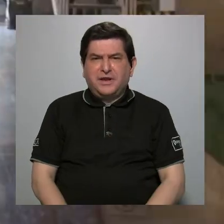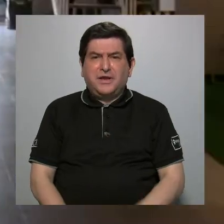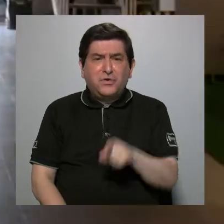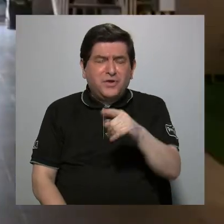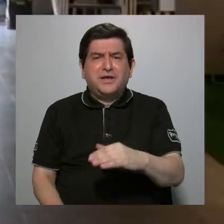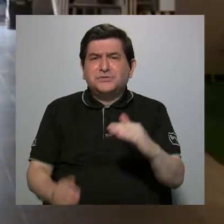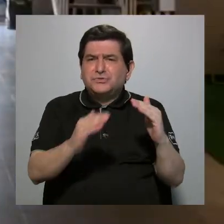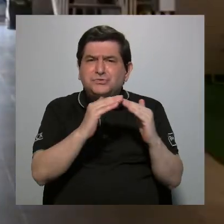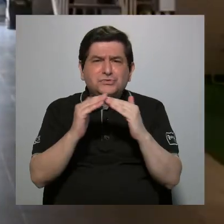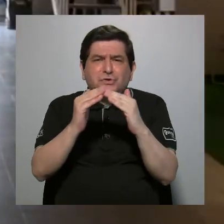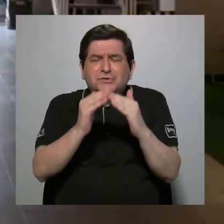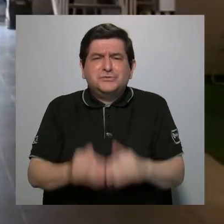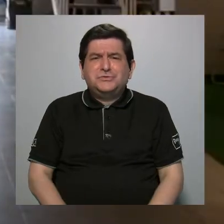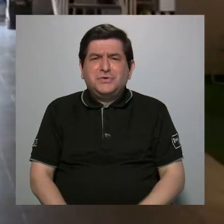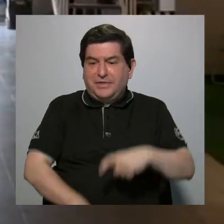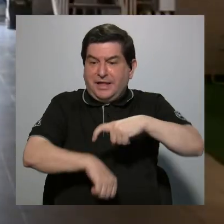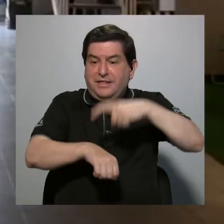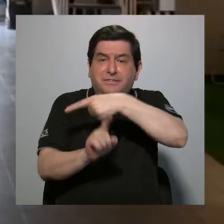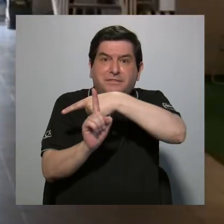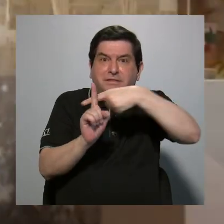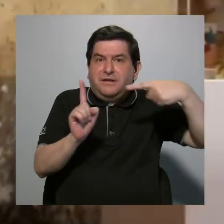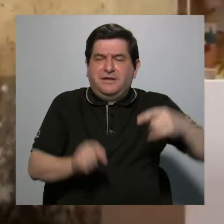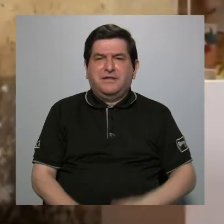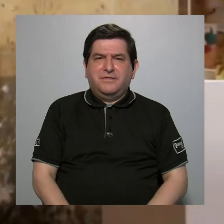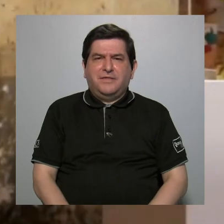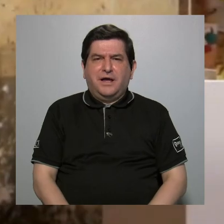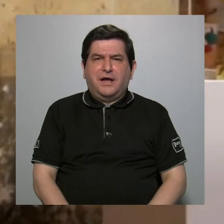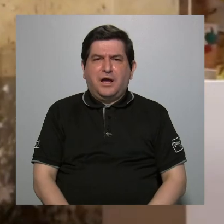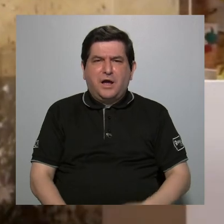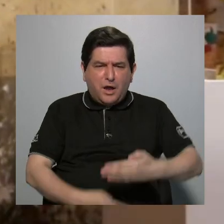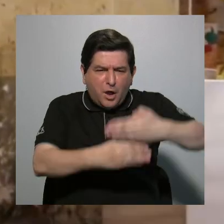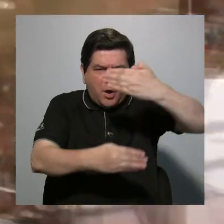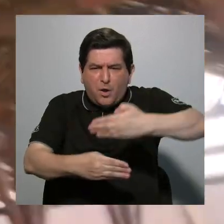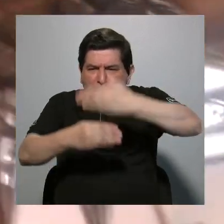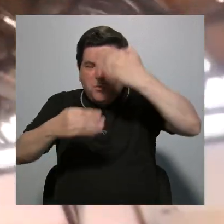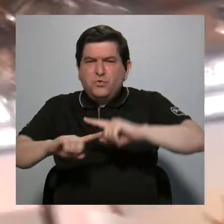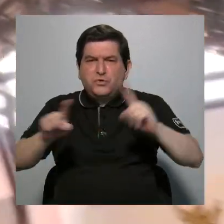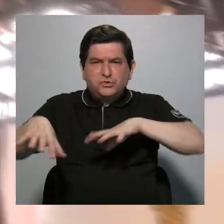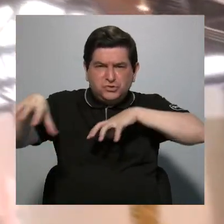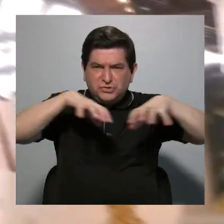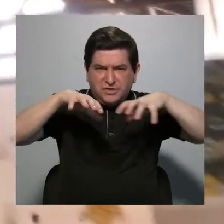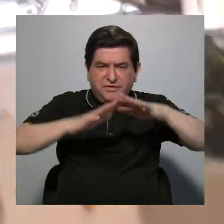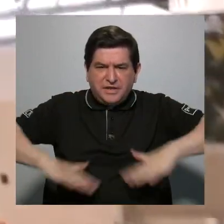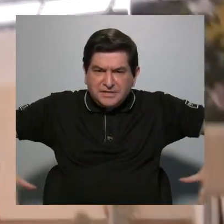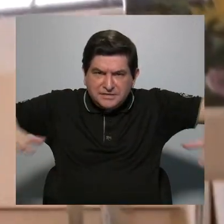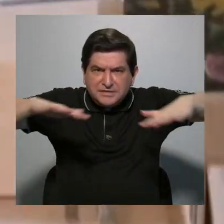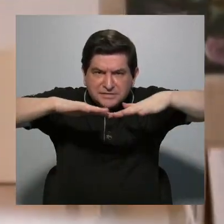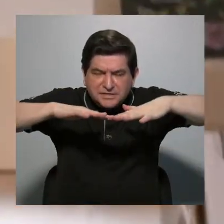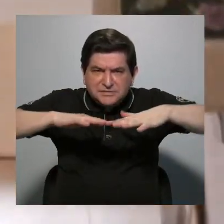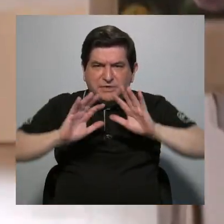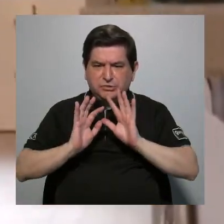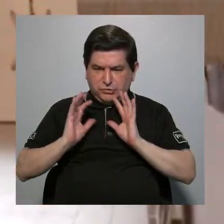una ciudad medieval, una serie de muros que rodean una serie de actividades y espacios